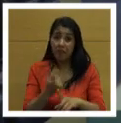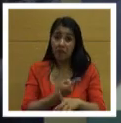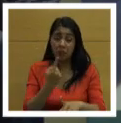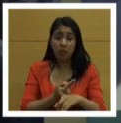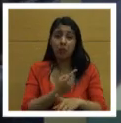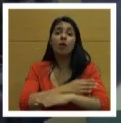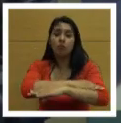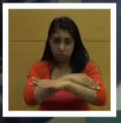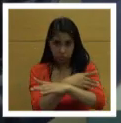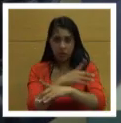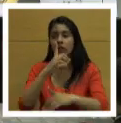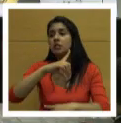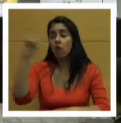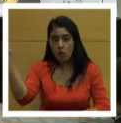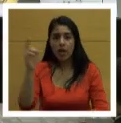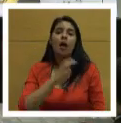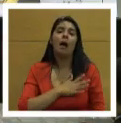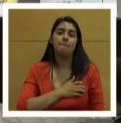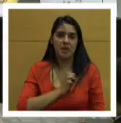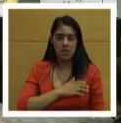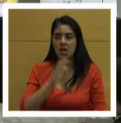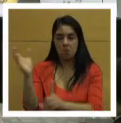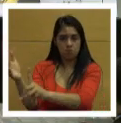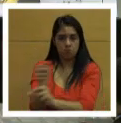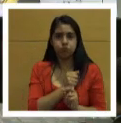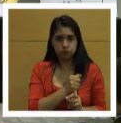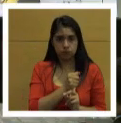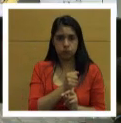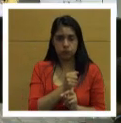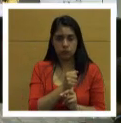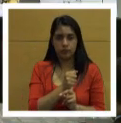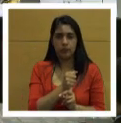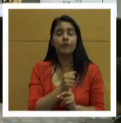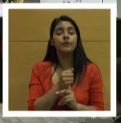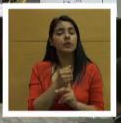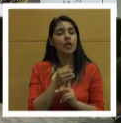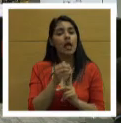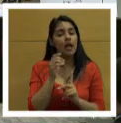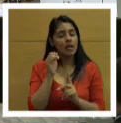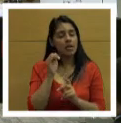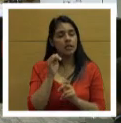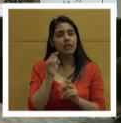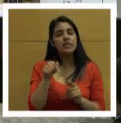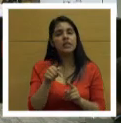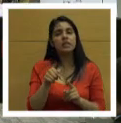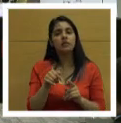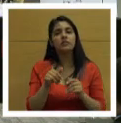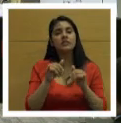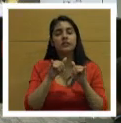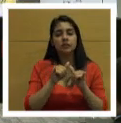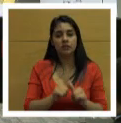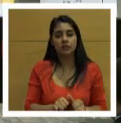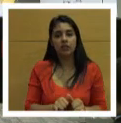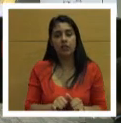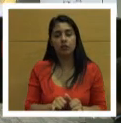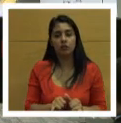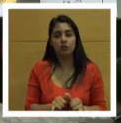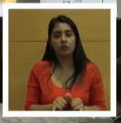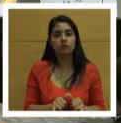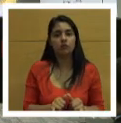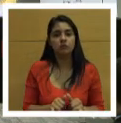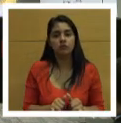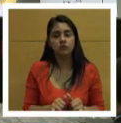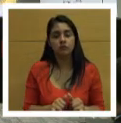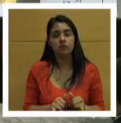fuga, Policía de Investigaciones, ¿cierto?, lo tomó detenido, y en ese sentido pasó a lo que es la custodia de detención, y